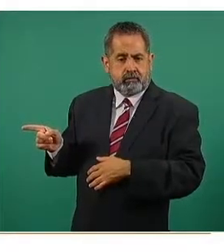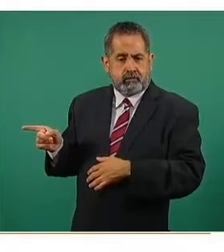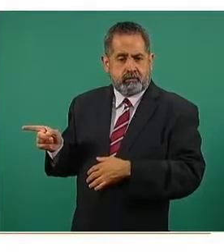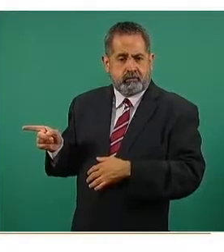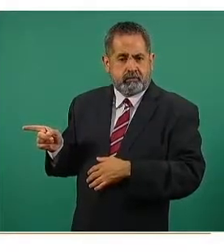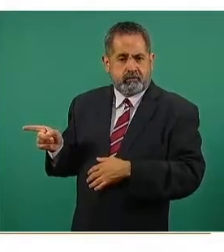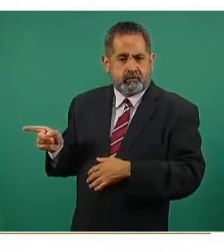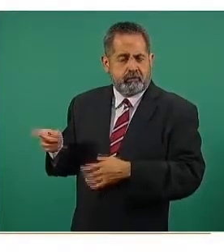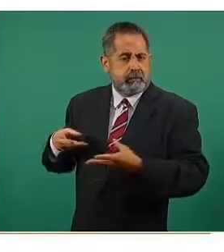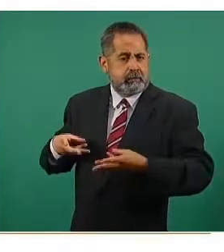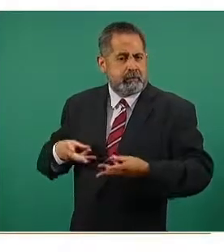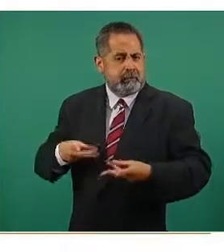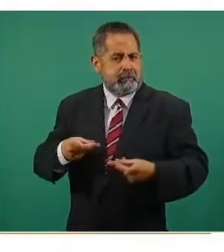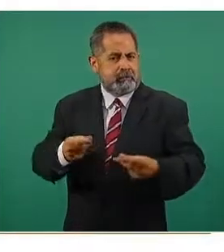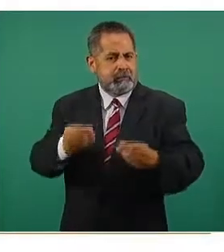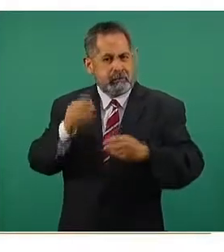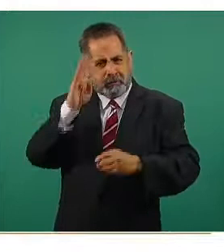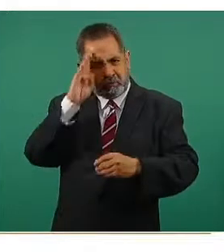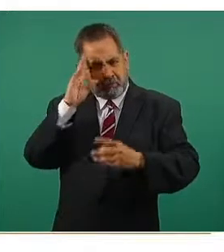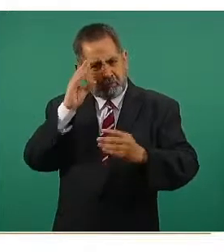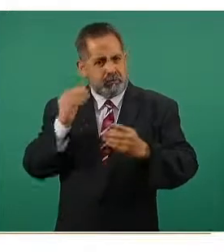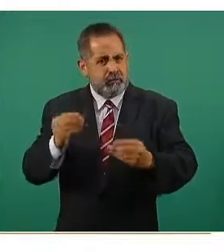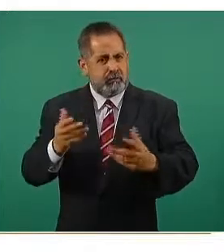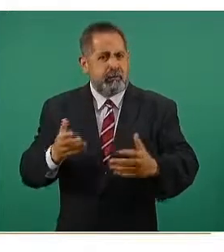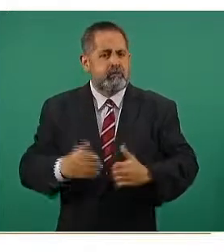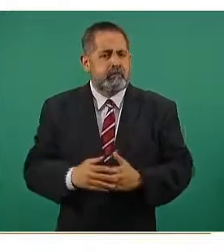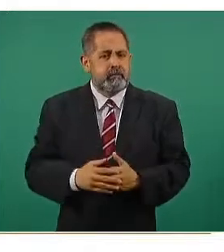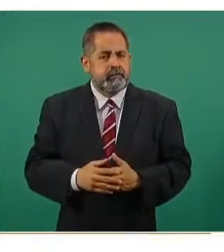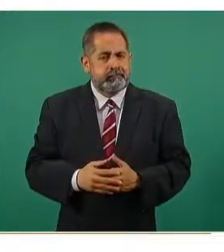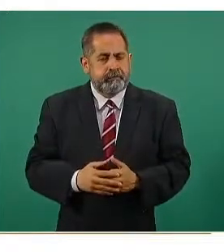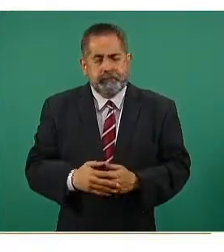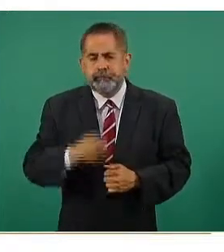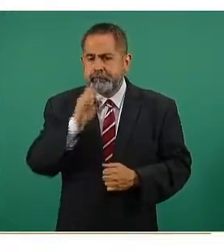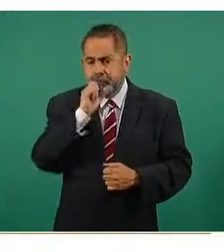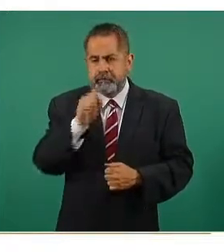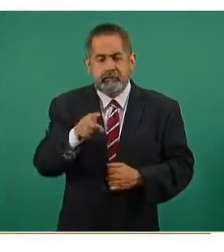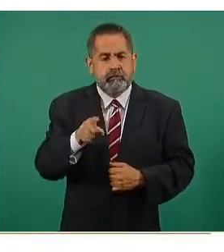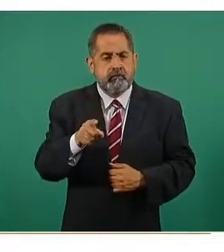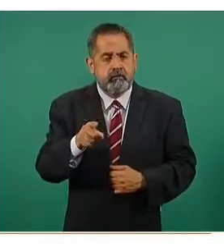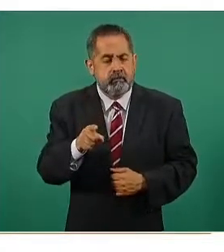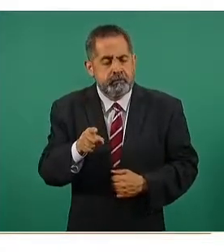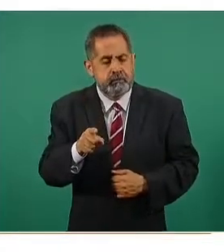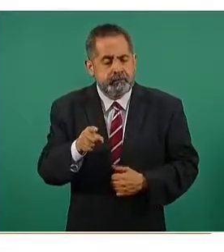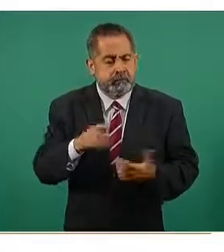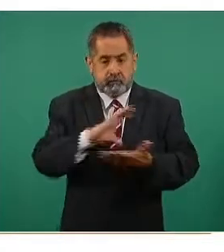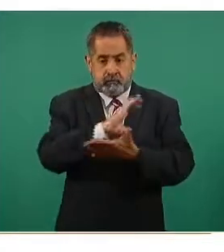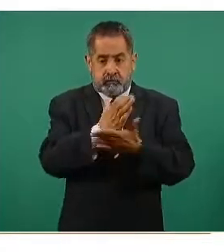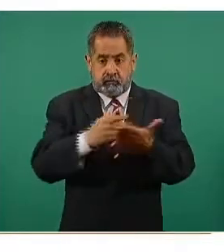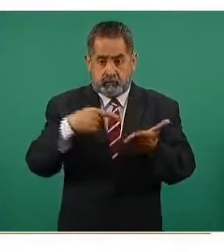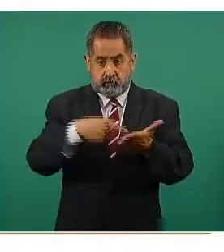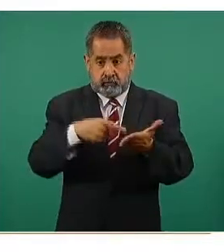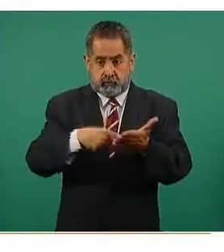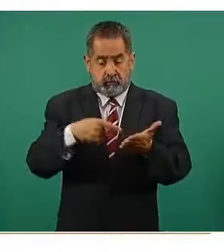85,398 millones de pesos. También señalan estos